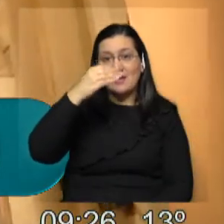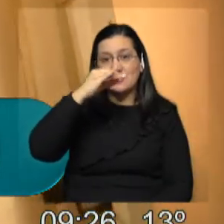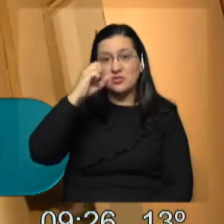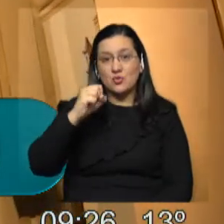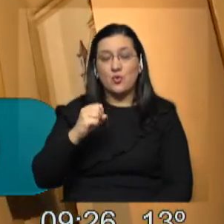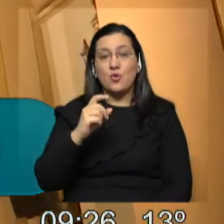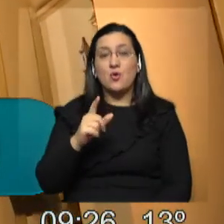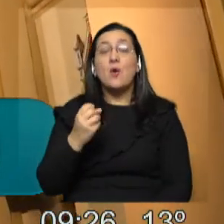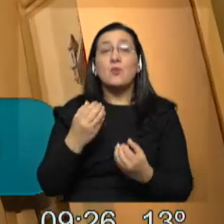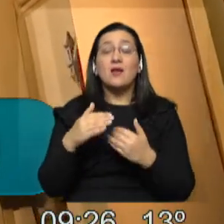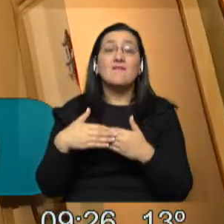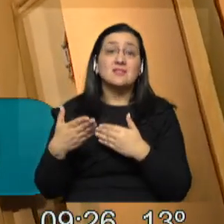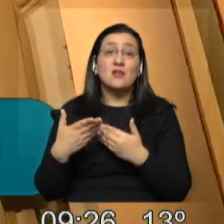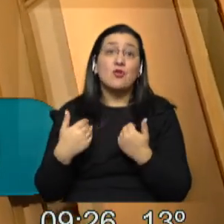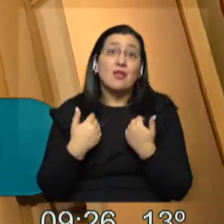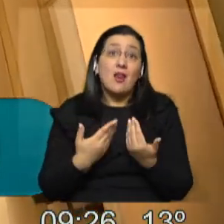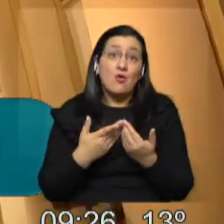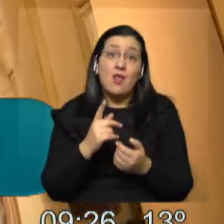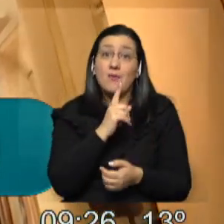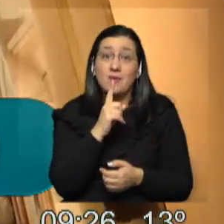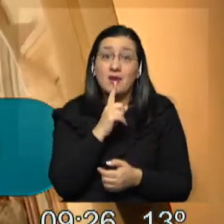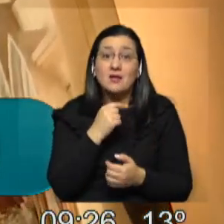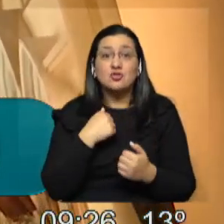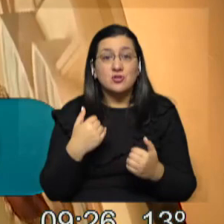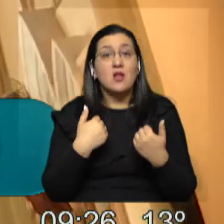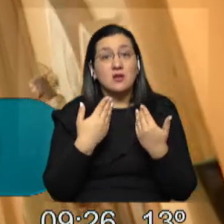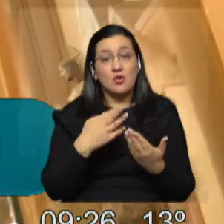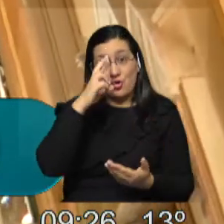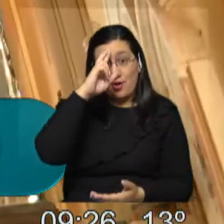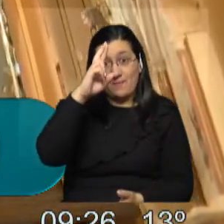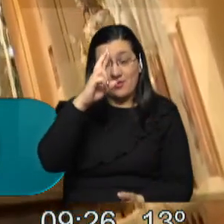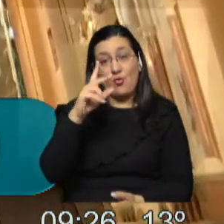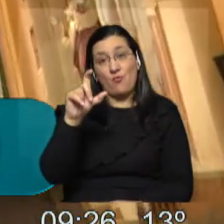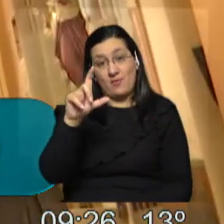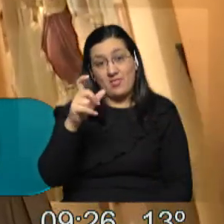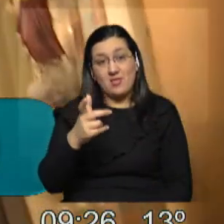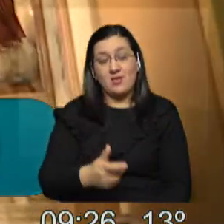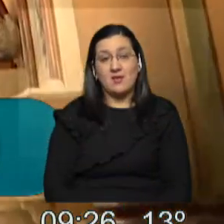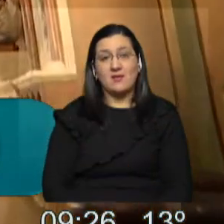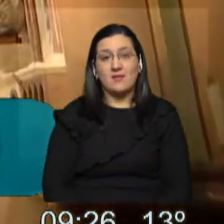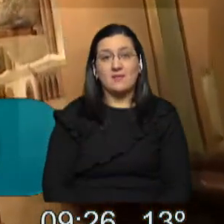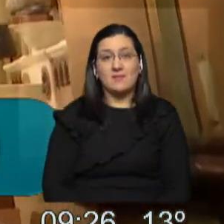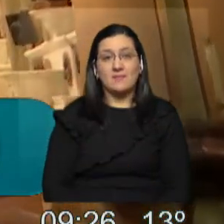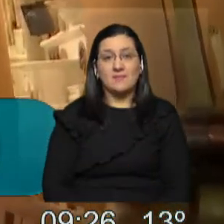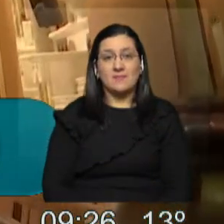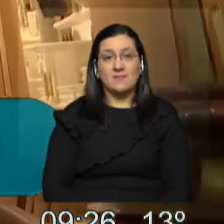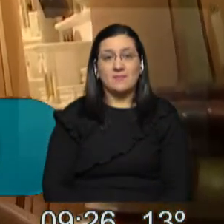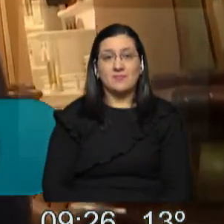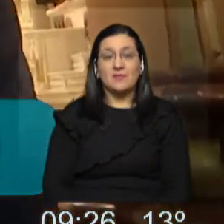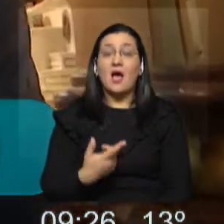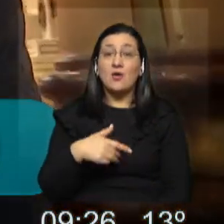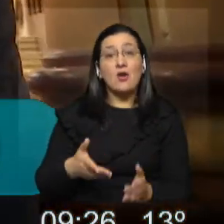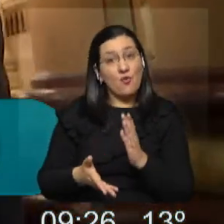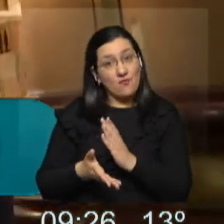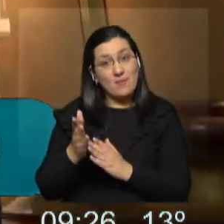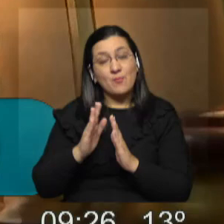vecina nos regaló y nos obsequió, con mucho respeto, por supuesto. Así que bueno, esto nos retiramos de aquí,